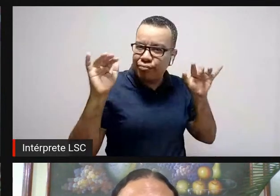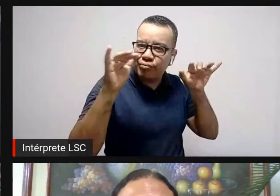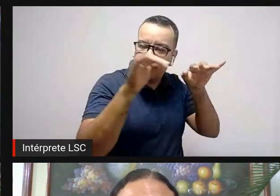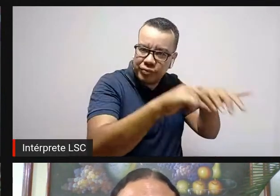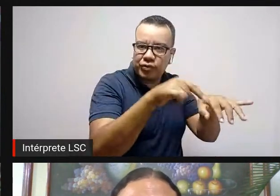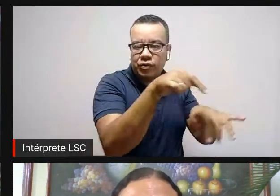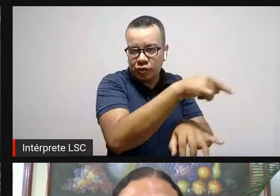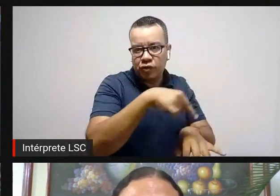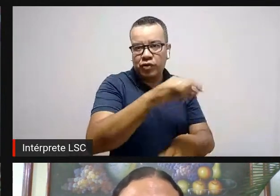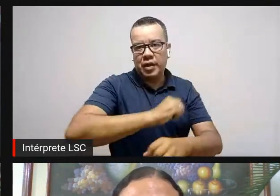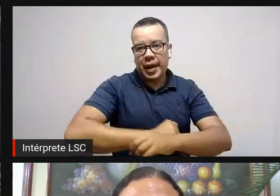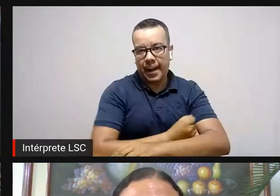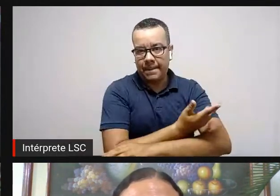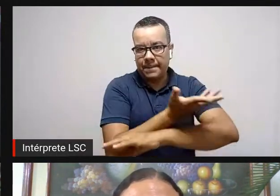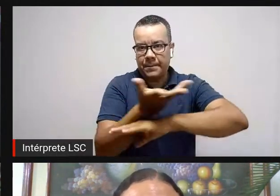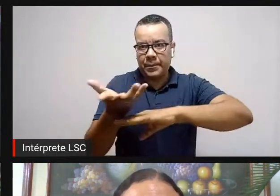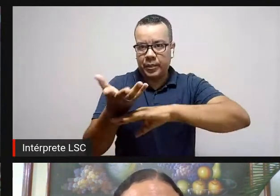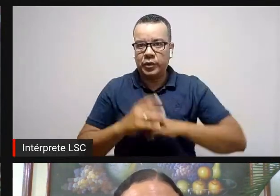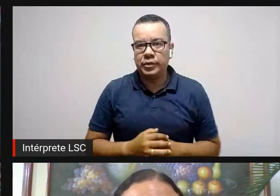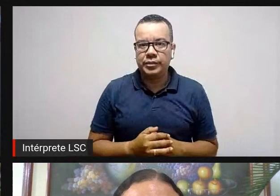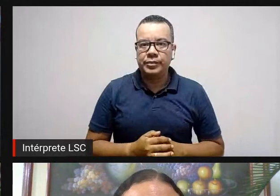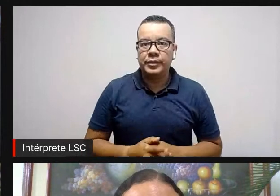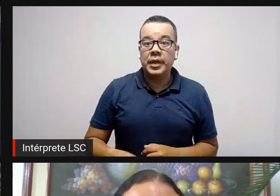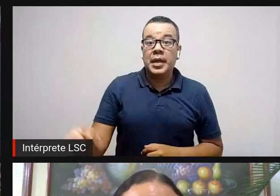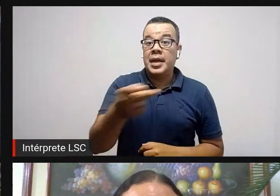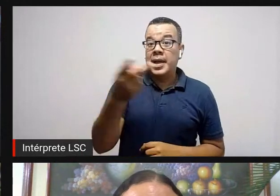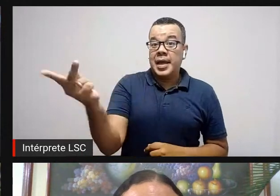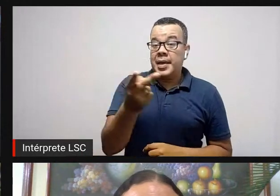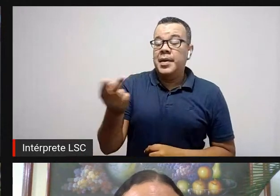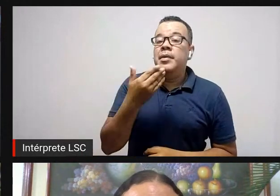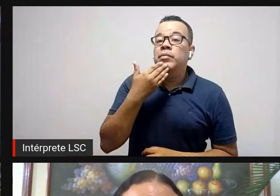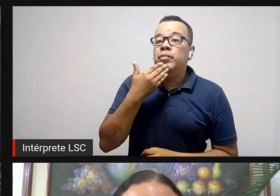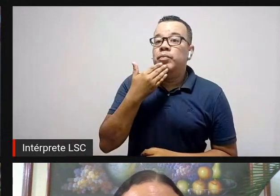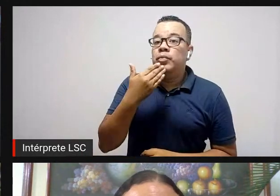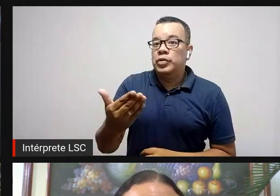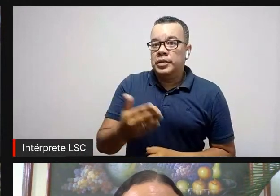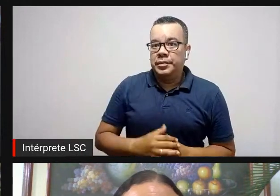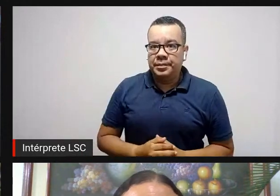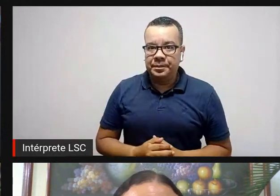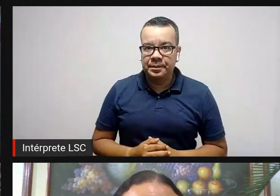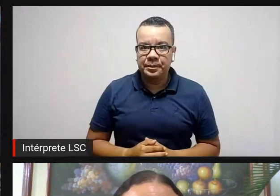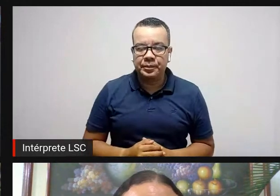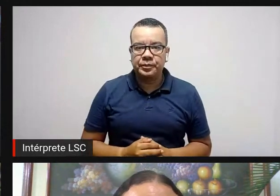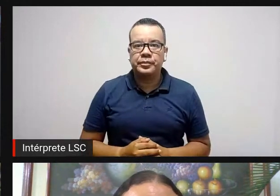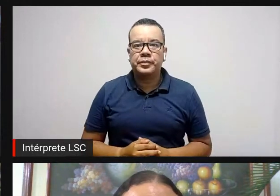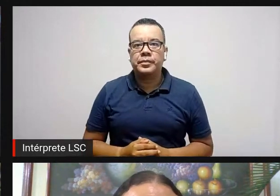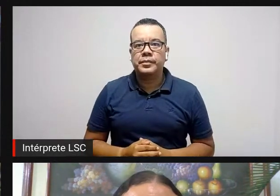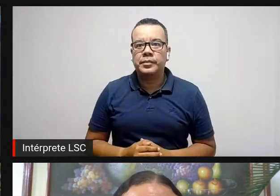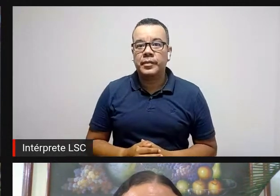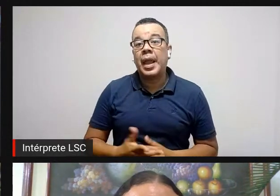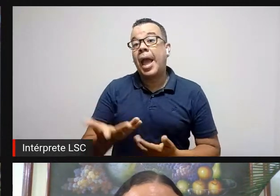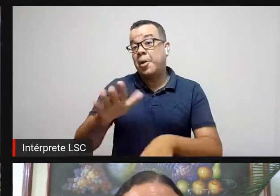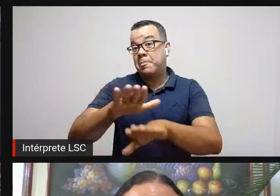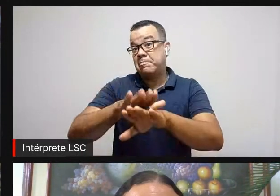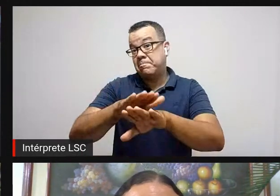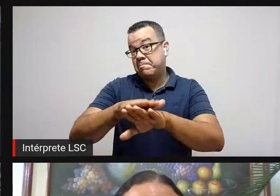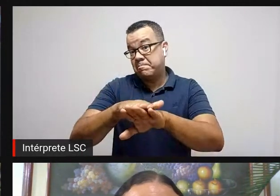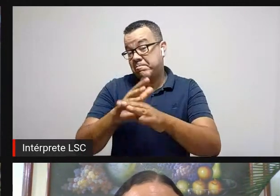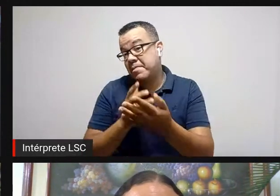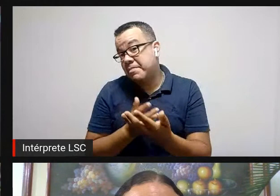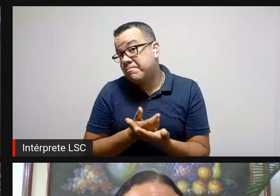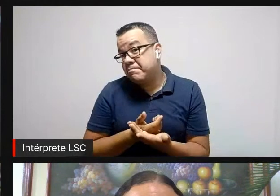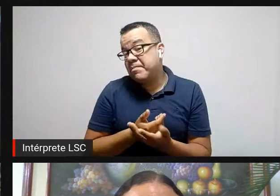Muchas gracias, Walter, y muchas gracias, Carolina, también por su intervención. Entonces, ahora les propongo que hagamos